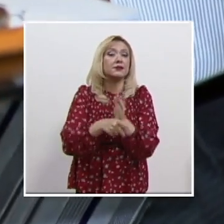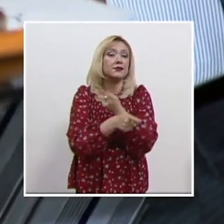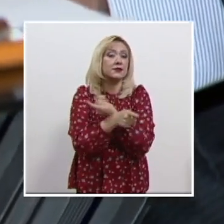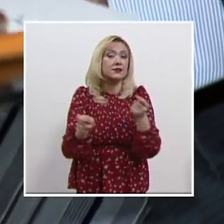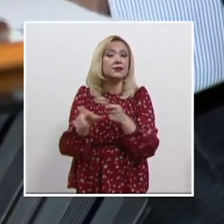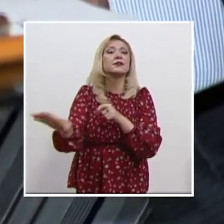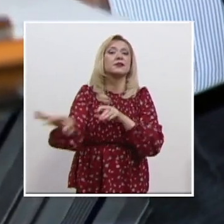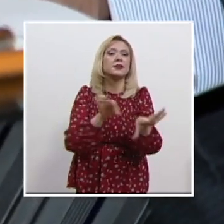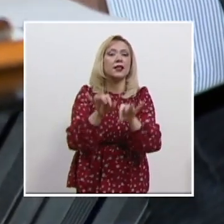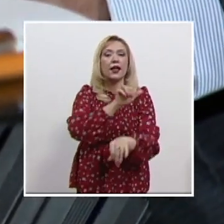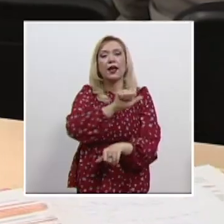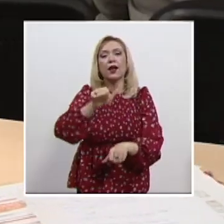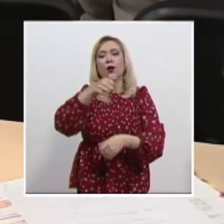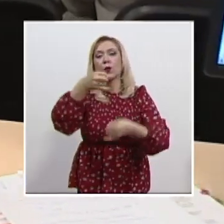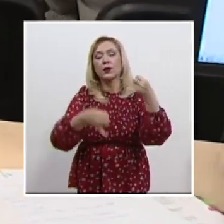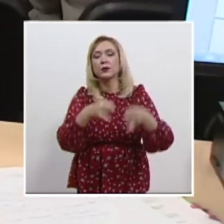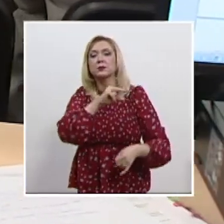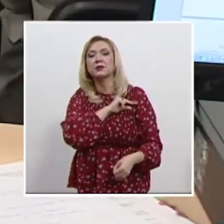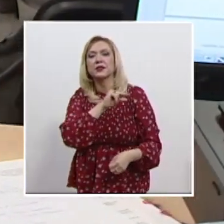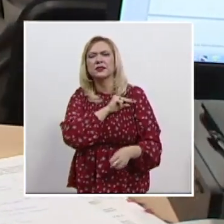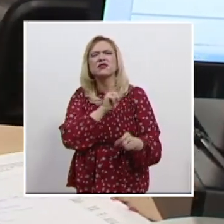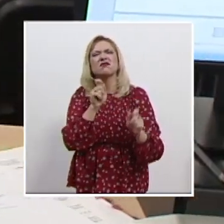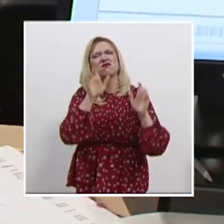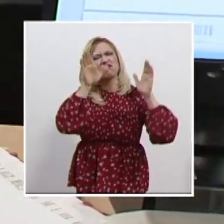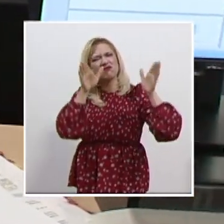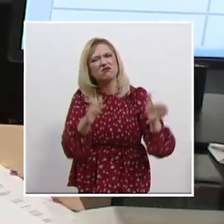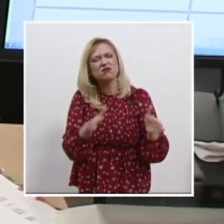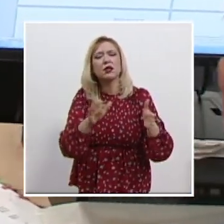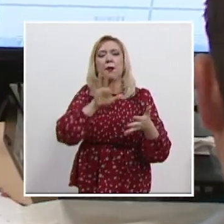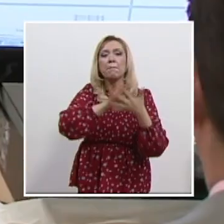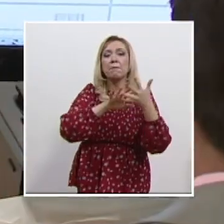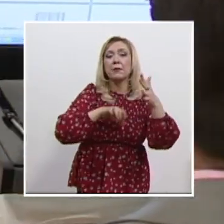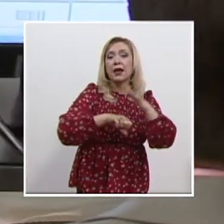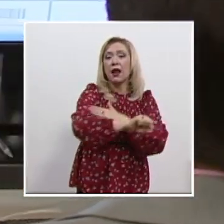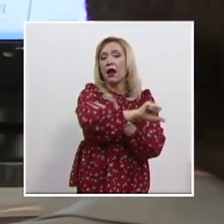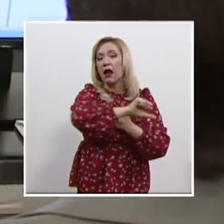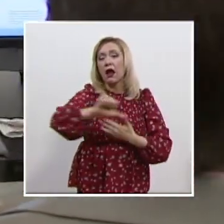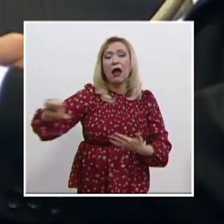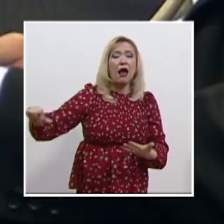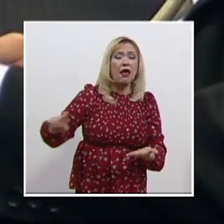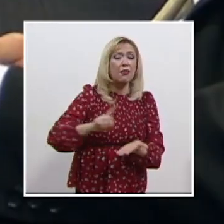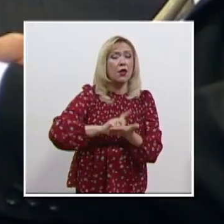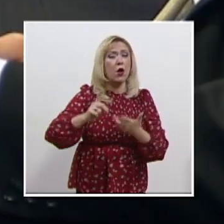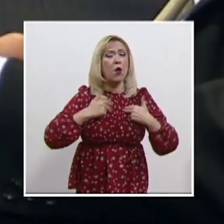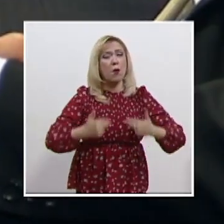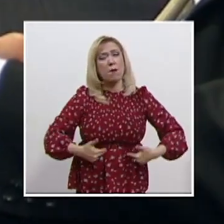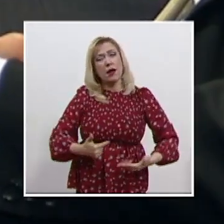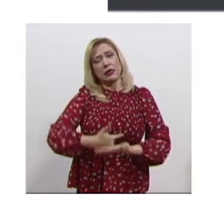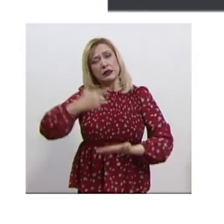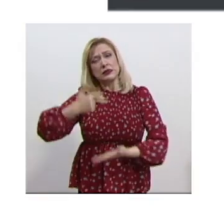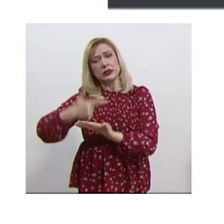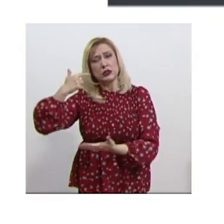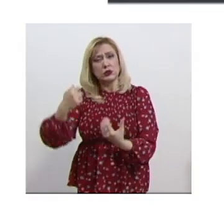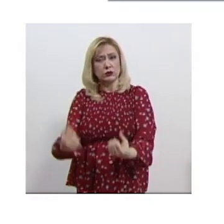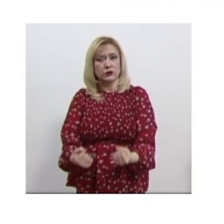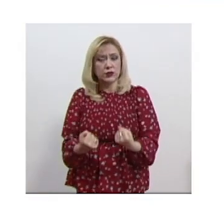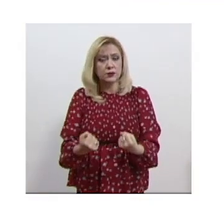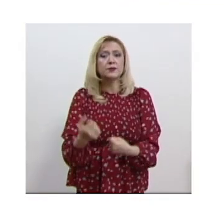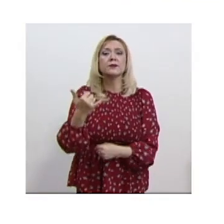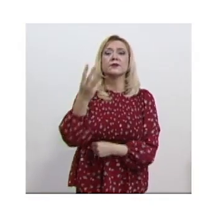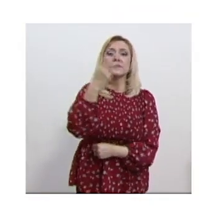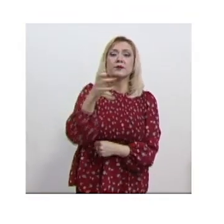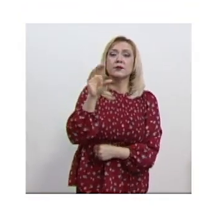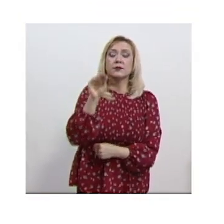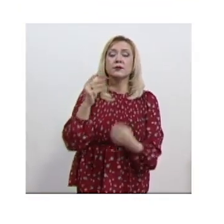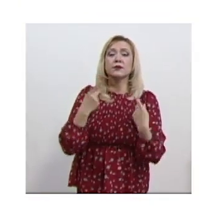la designación de juezas de distrito especializadas en el sistema penal acusatorio. También publicó la lista de las 390